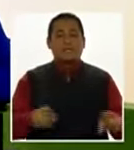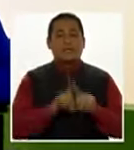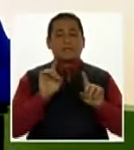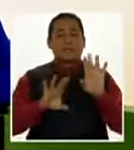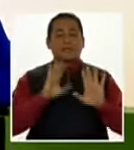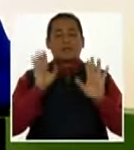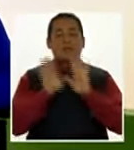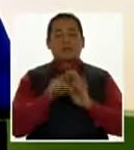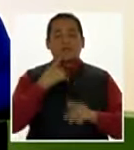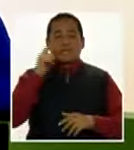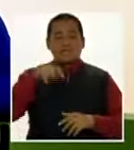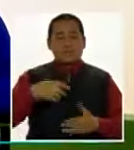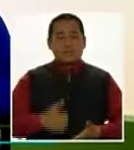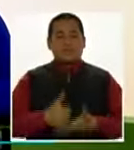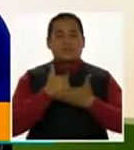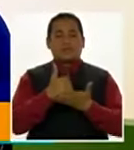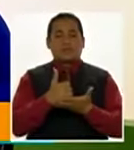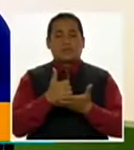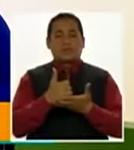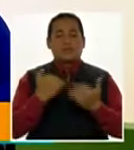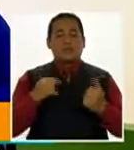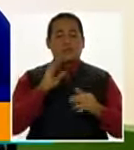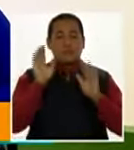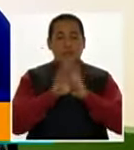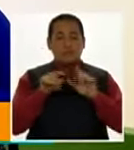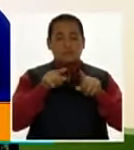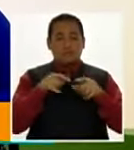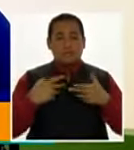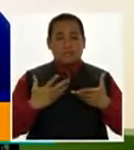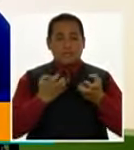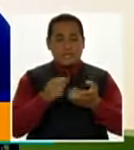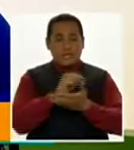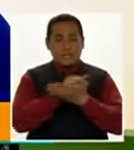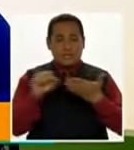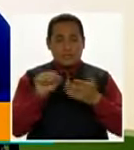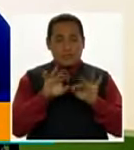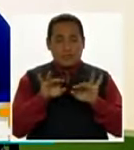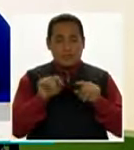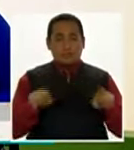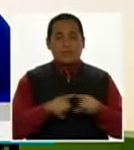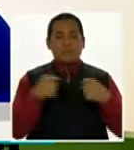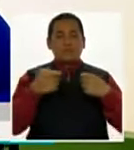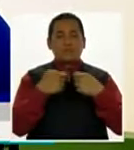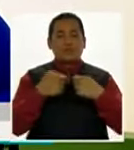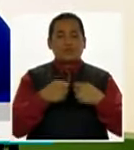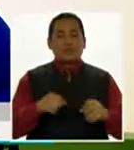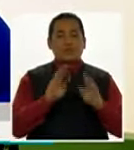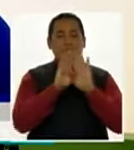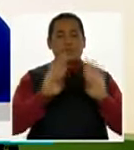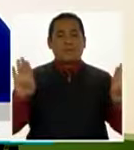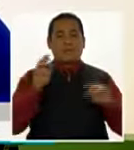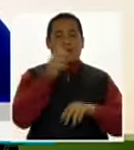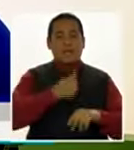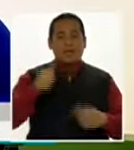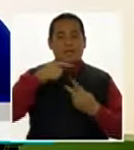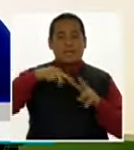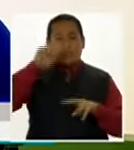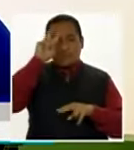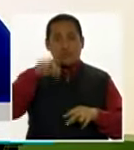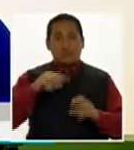discapacidad que en algún momento pueden necesitar de nuestra ayuda. Si desean escribirnos, pueden hacerlo a nuestro correo electrónico